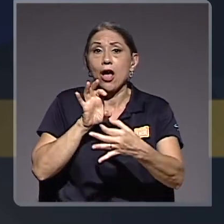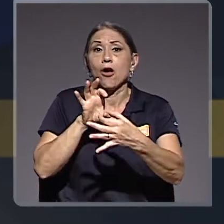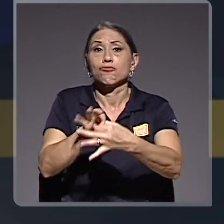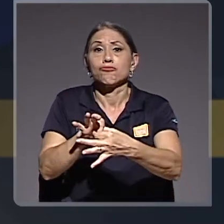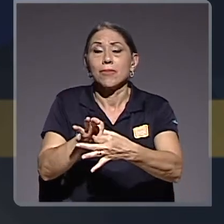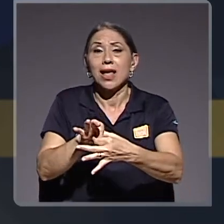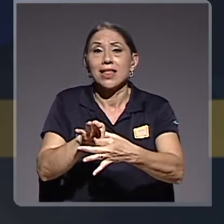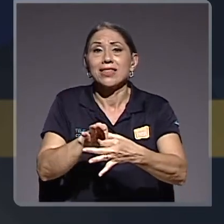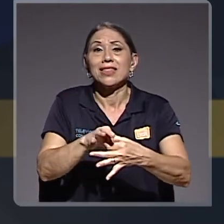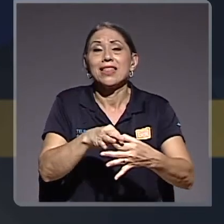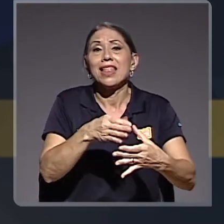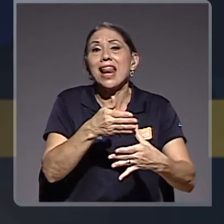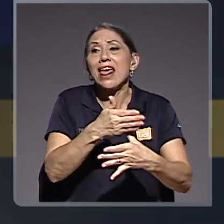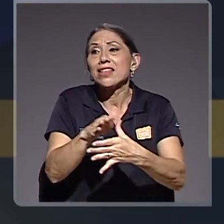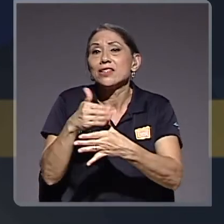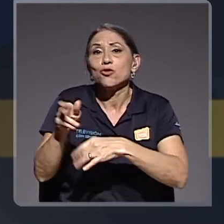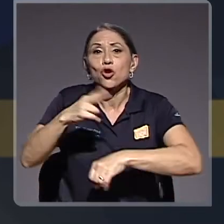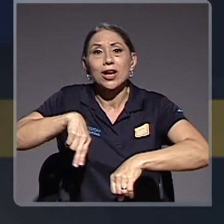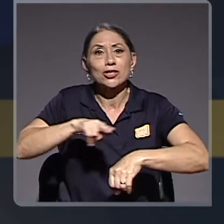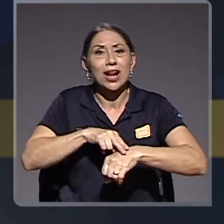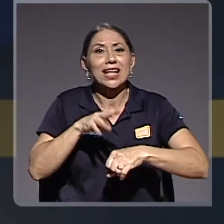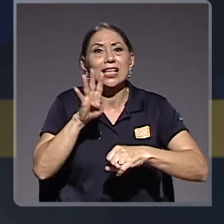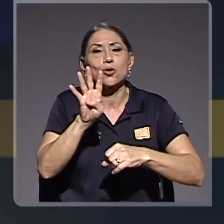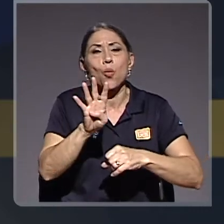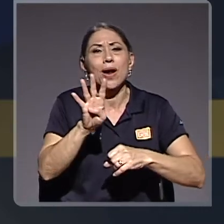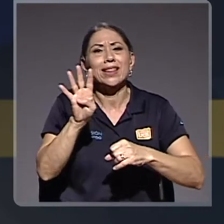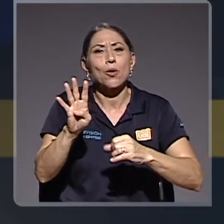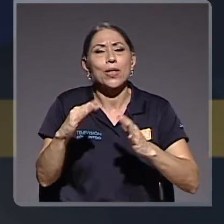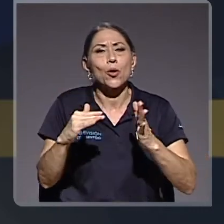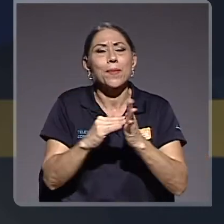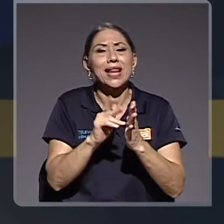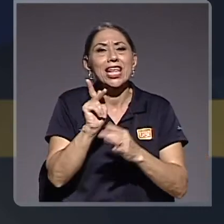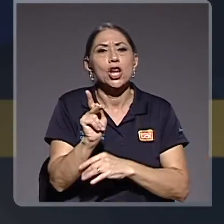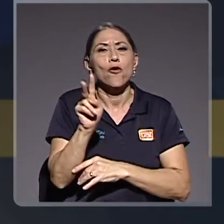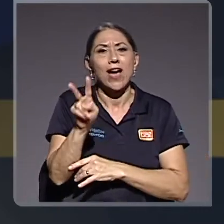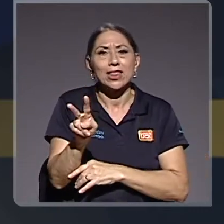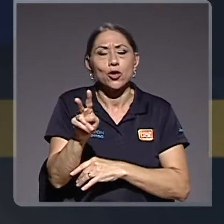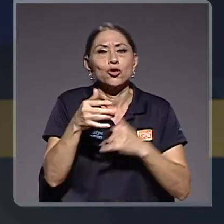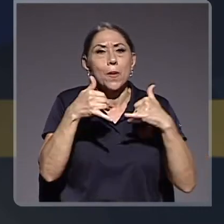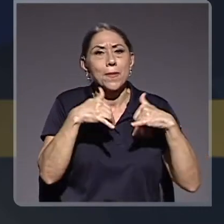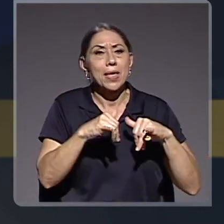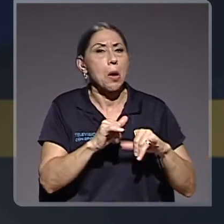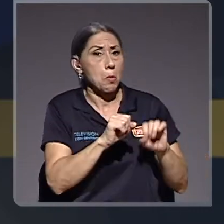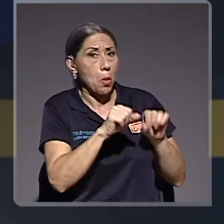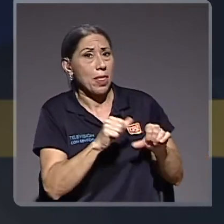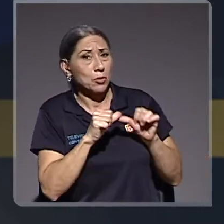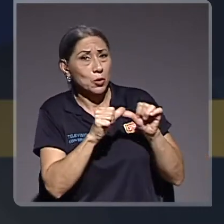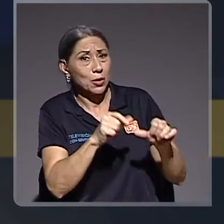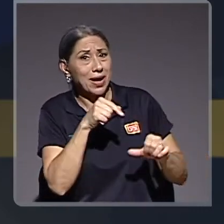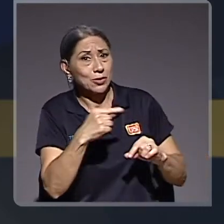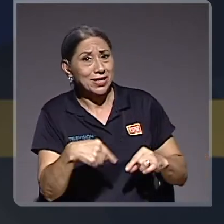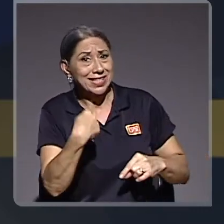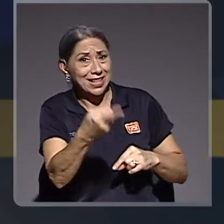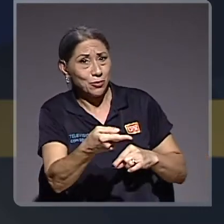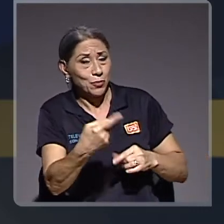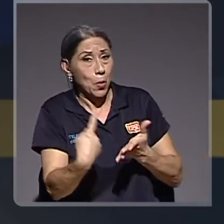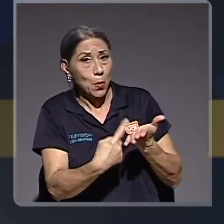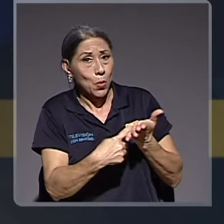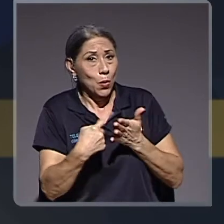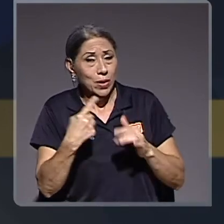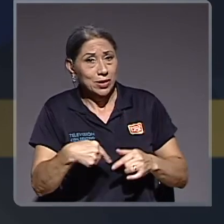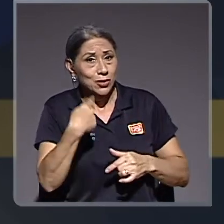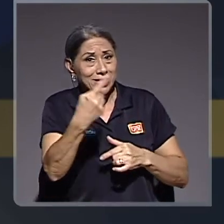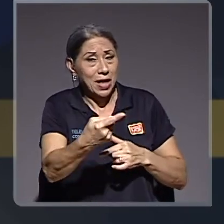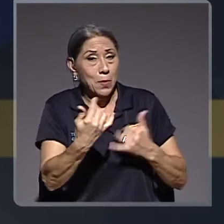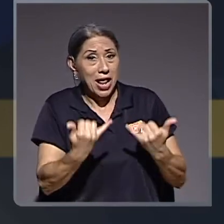que es 34.000 kilovoltios. Mientras discutamos eso en el siguiente segmento. Discutamos eso en el siguiente